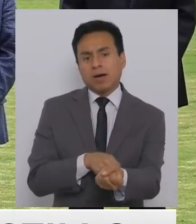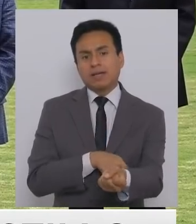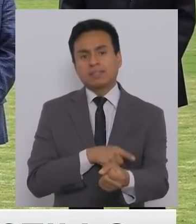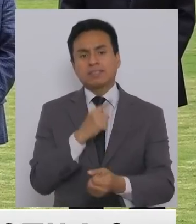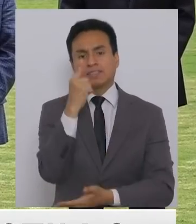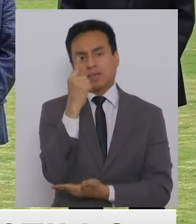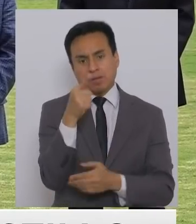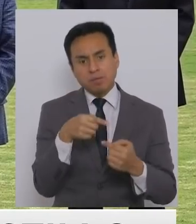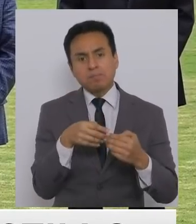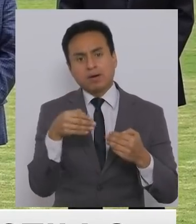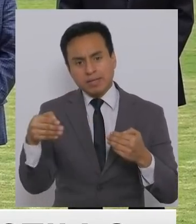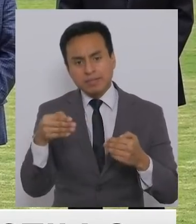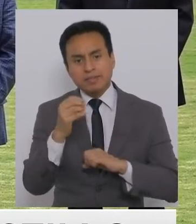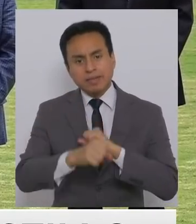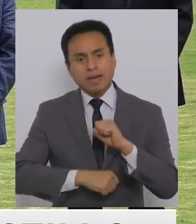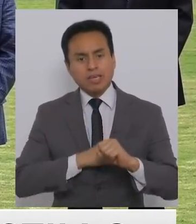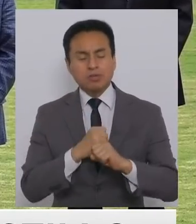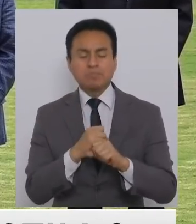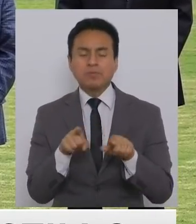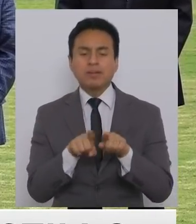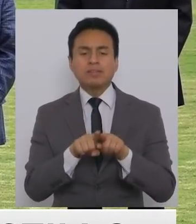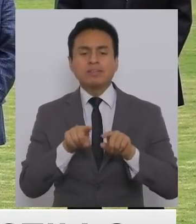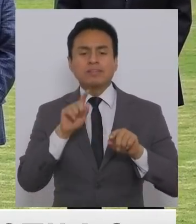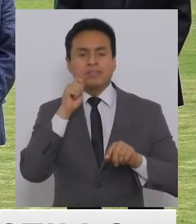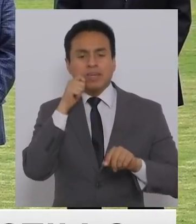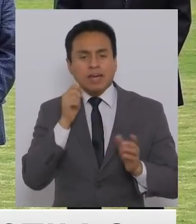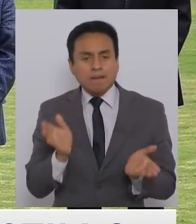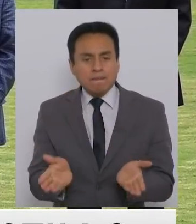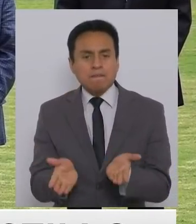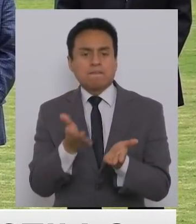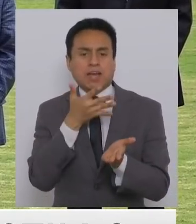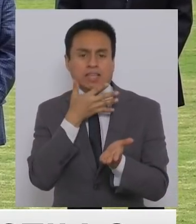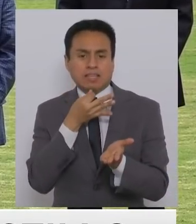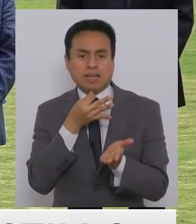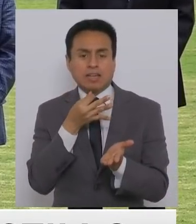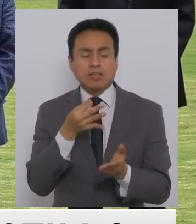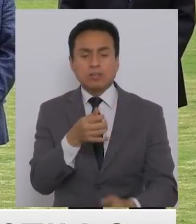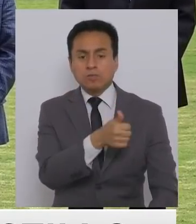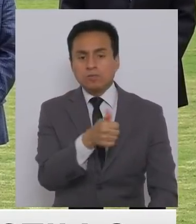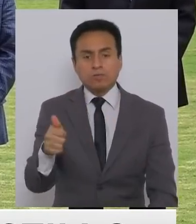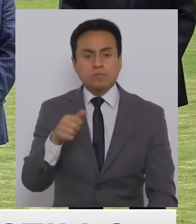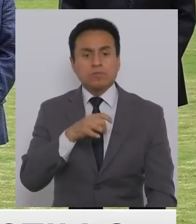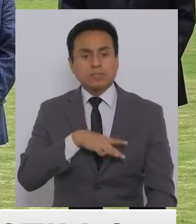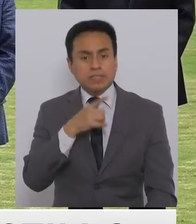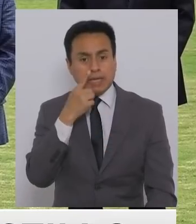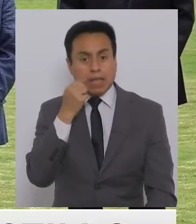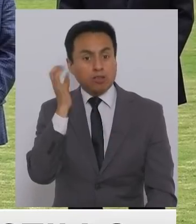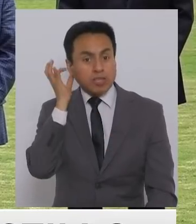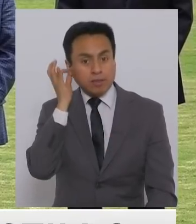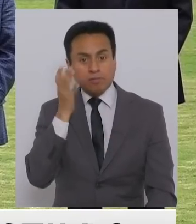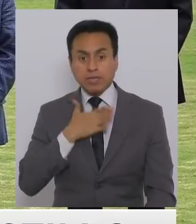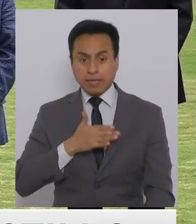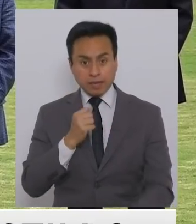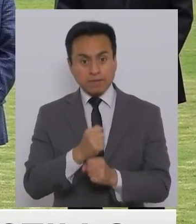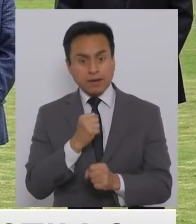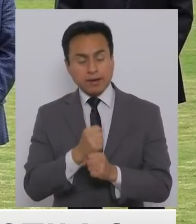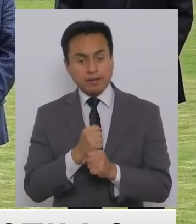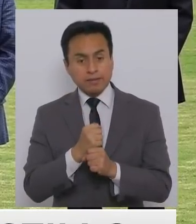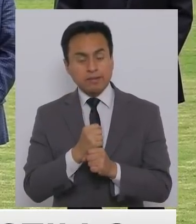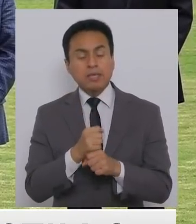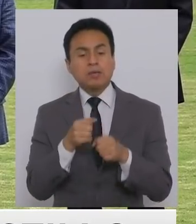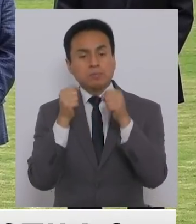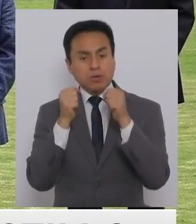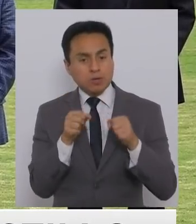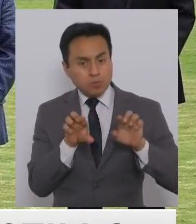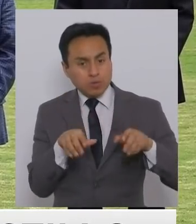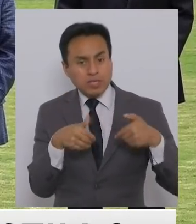diciembre de este año, como una forma de facilitar que toda chilena y chileno que quiera trabajar tenga la